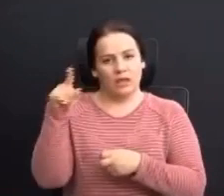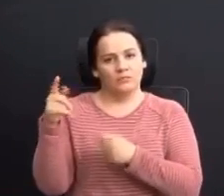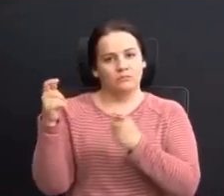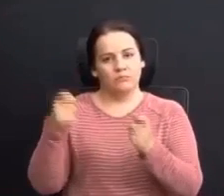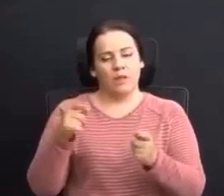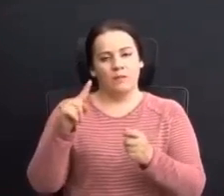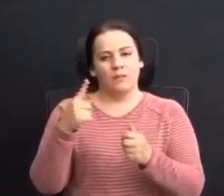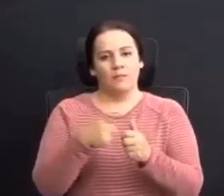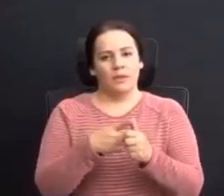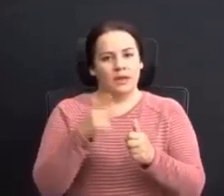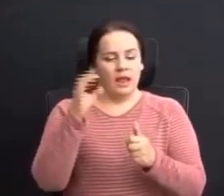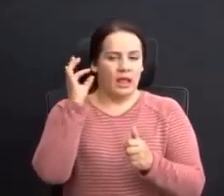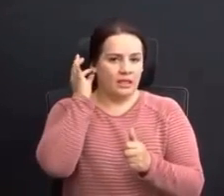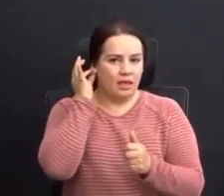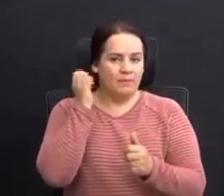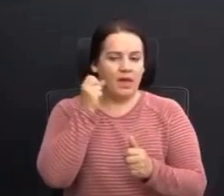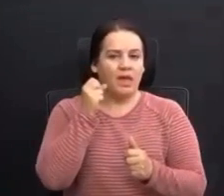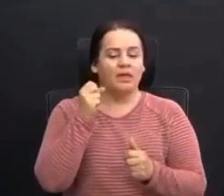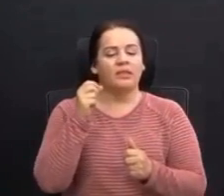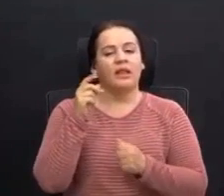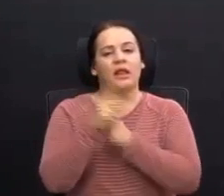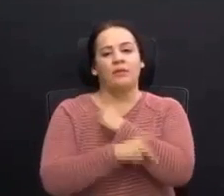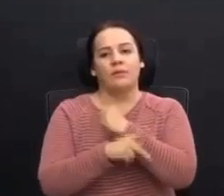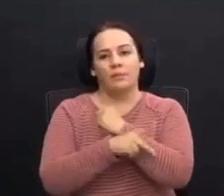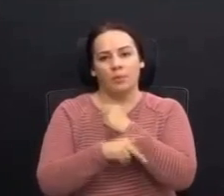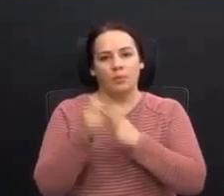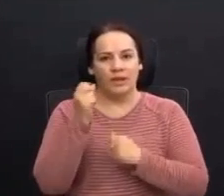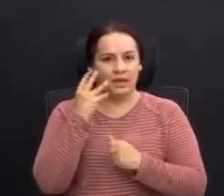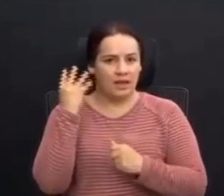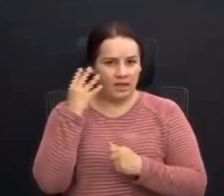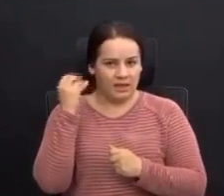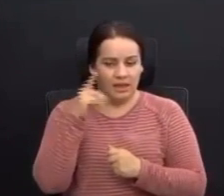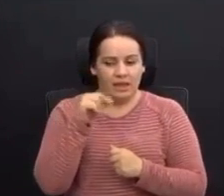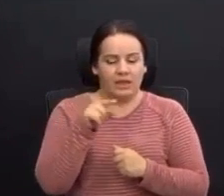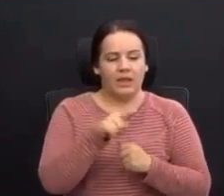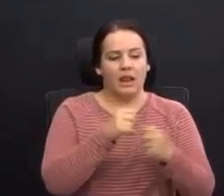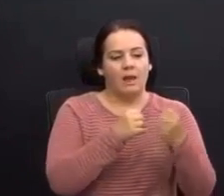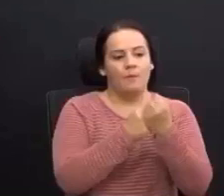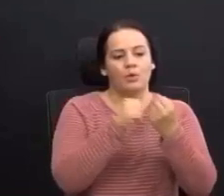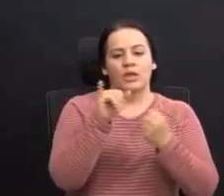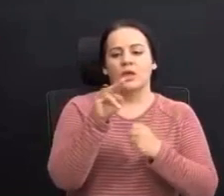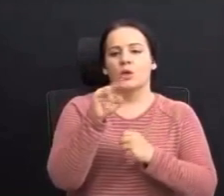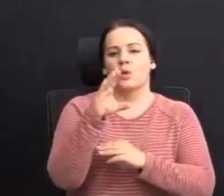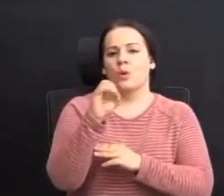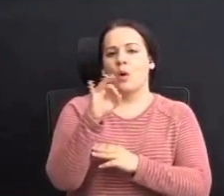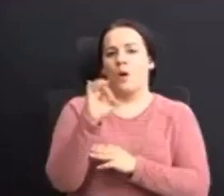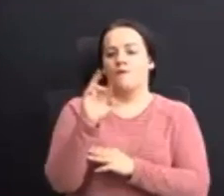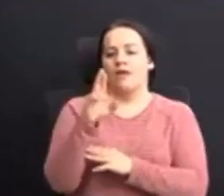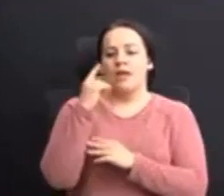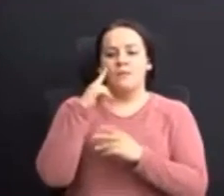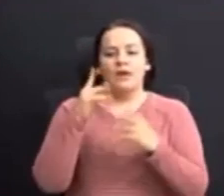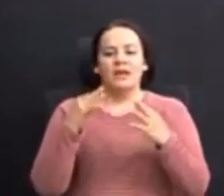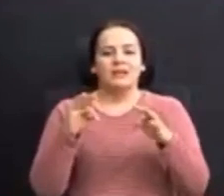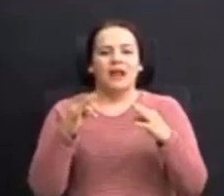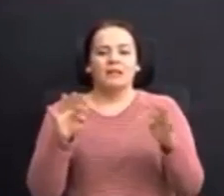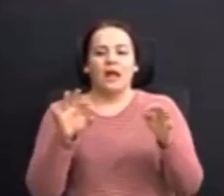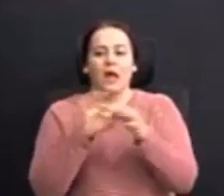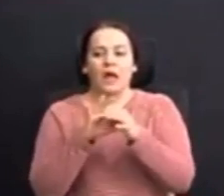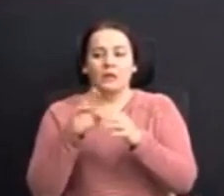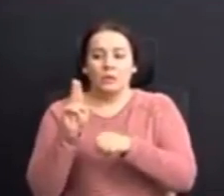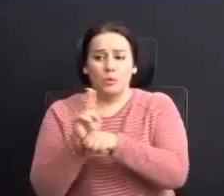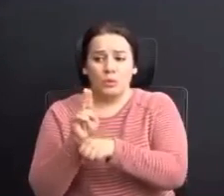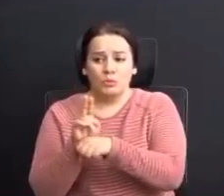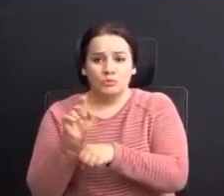de la República y, por supuesto, con el apoyo del INCOFER, para intentar, dice el gobierno, usar esto como una plataforma de